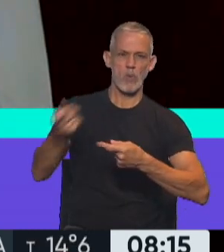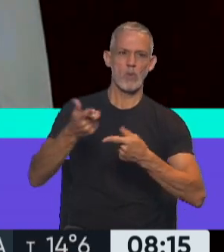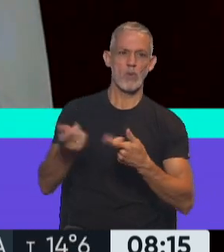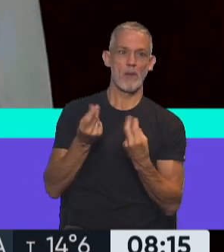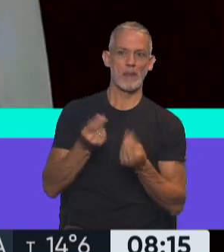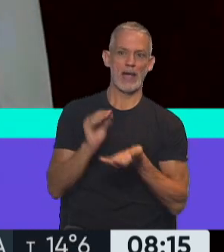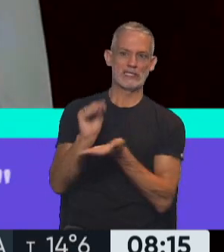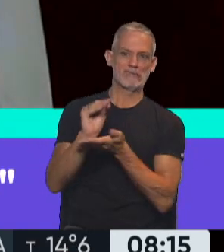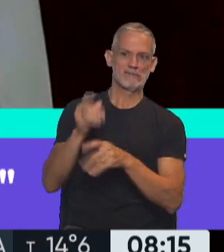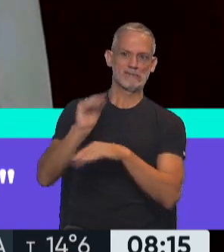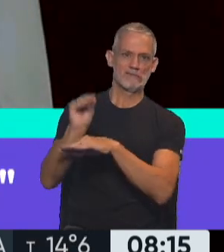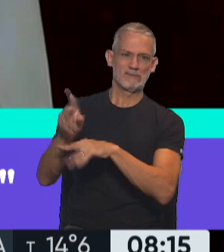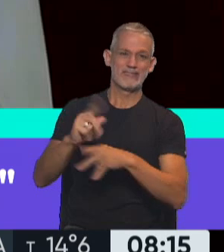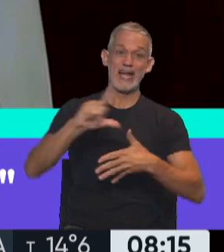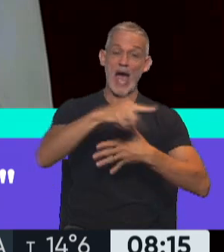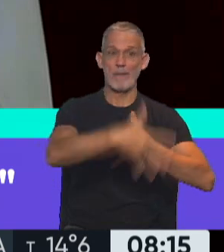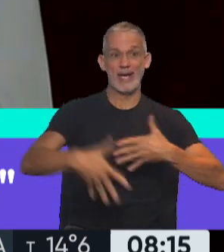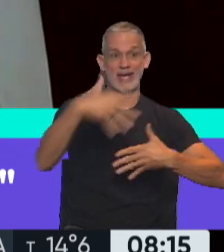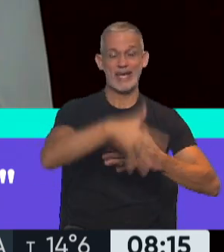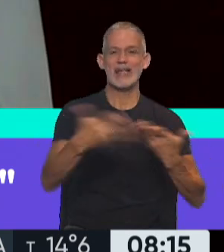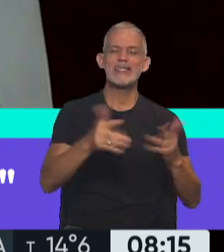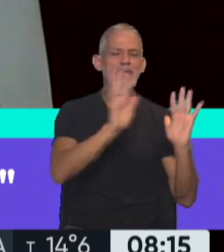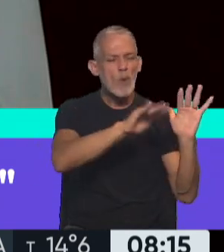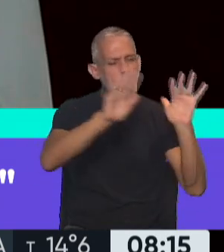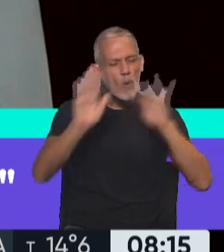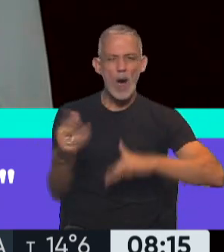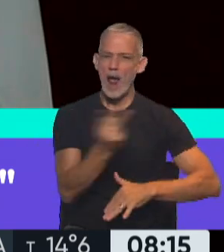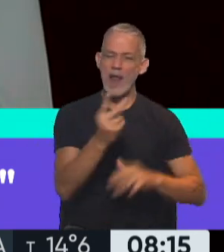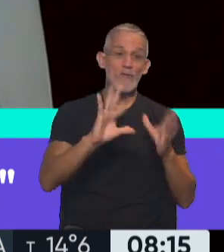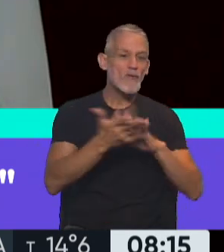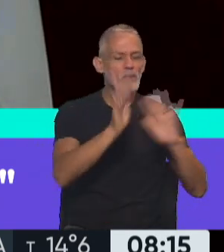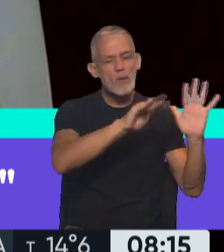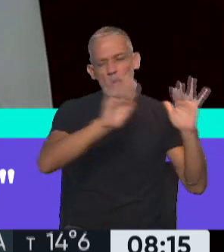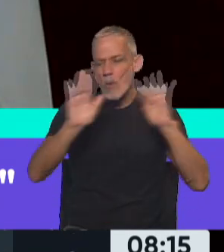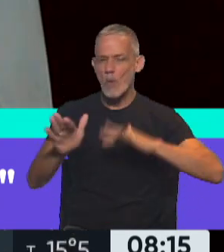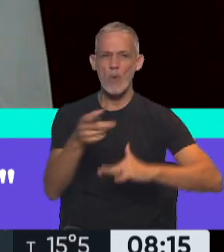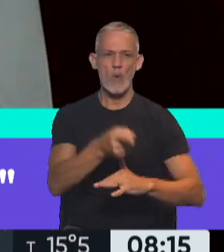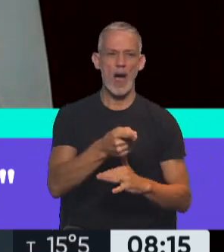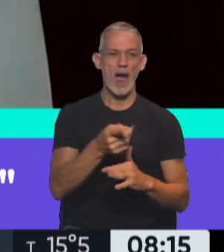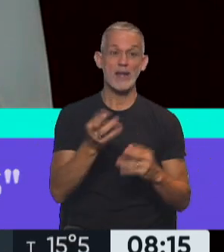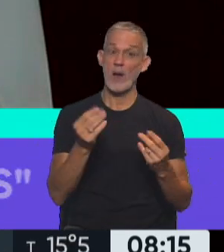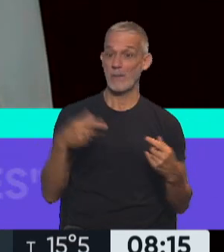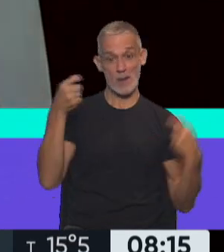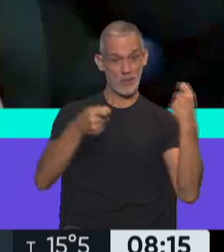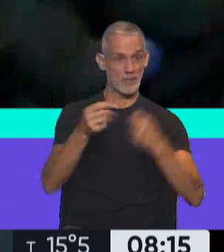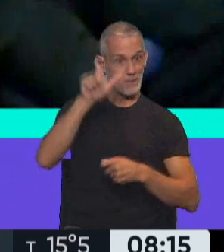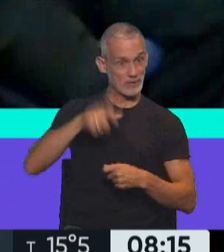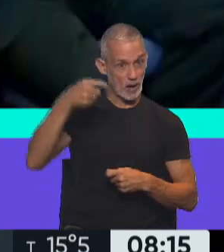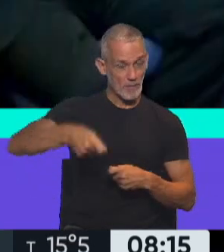judiciales también en la América Latina. De la misma manera y con los mismos financiadores, además.